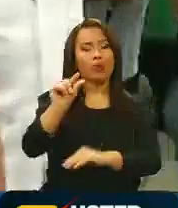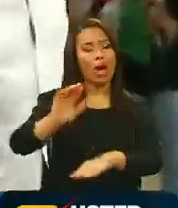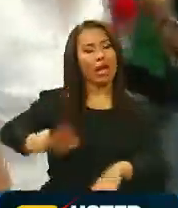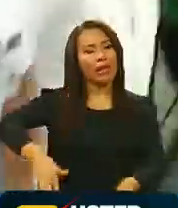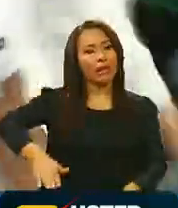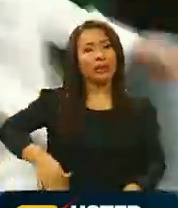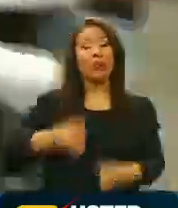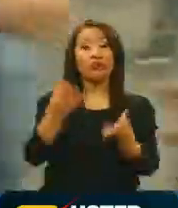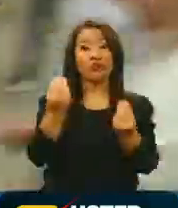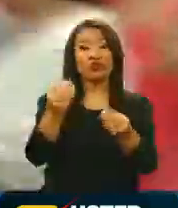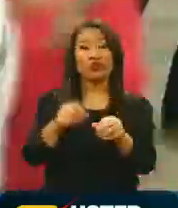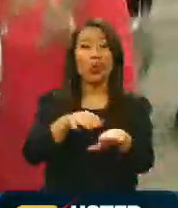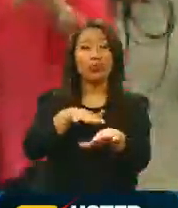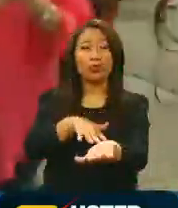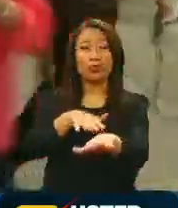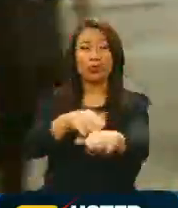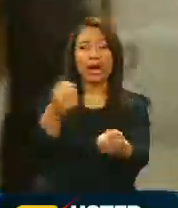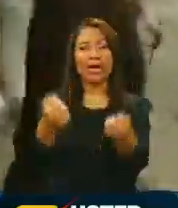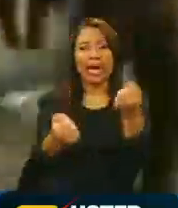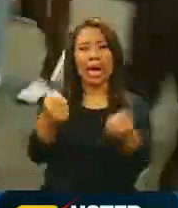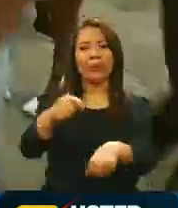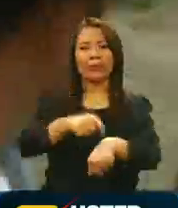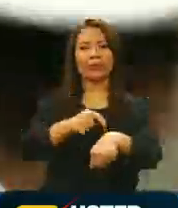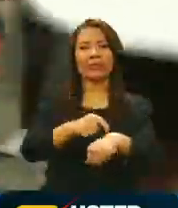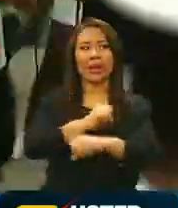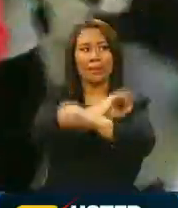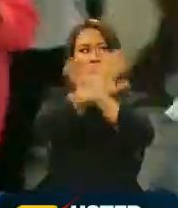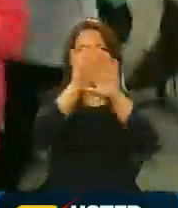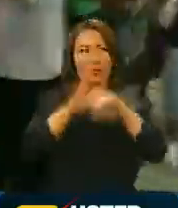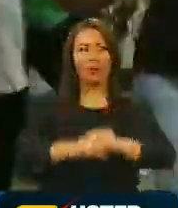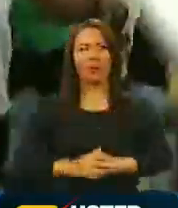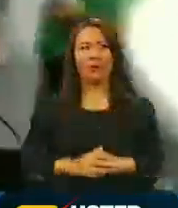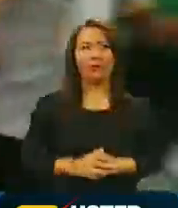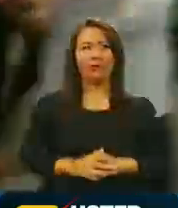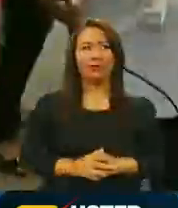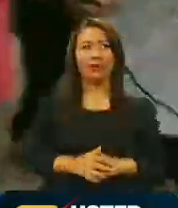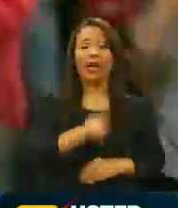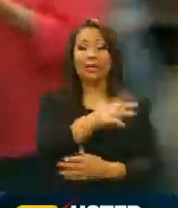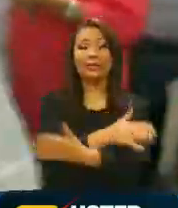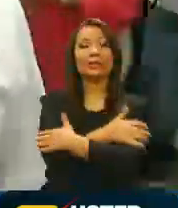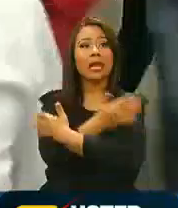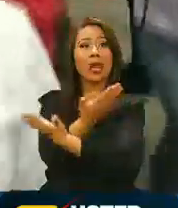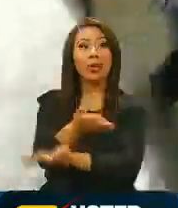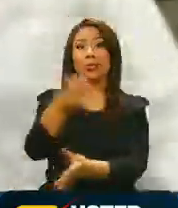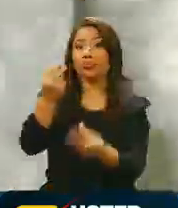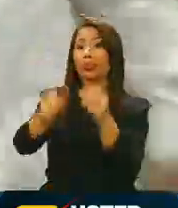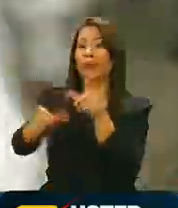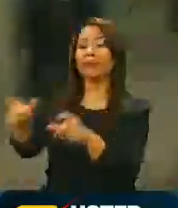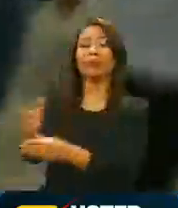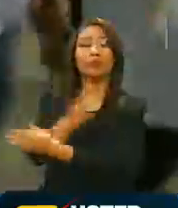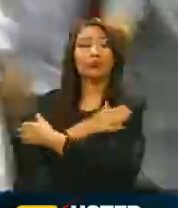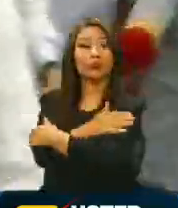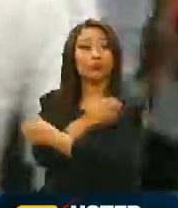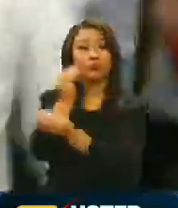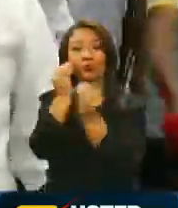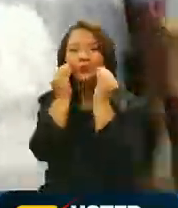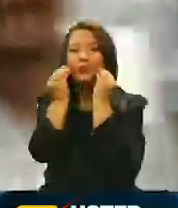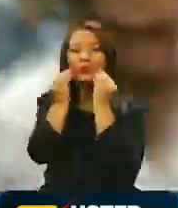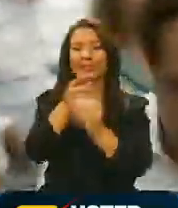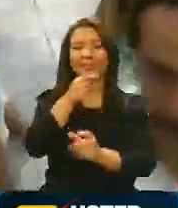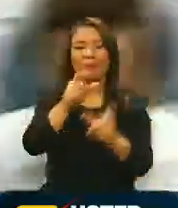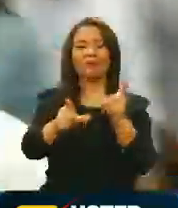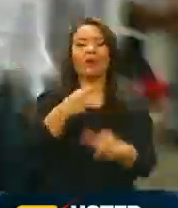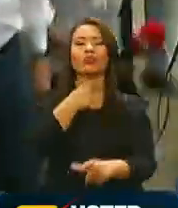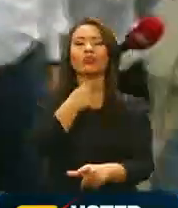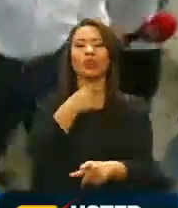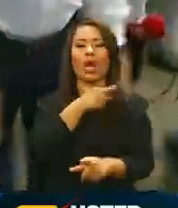ha habido bastante de tráfico ya a esta hora de la mañana. Vemos que él está saludando a todos sus simpatizantes y en todo caso